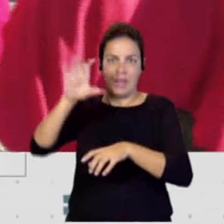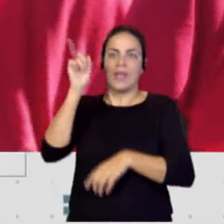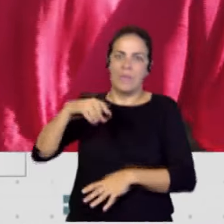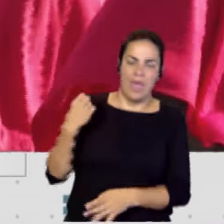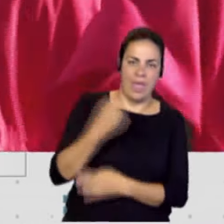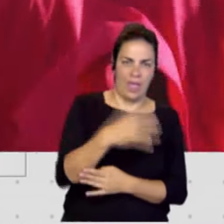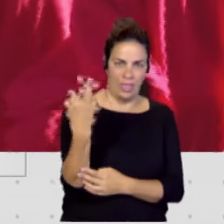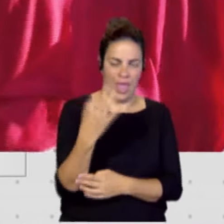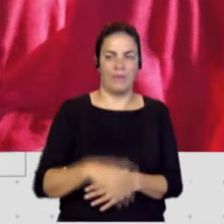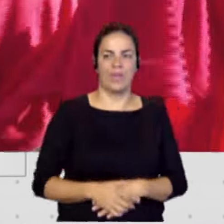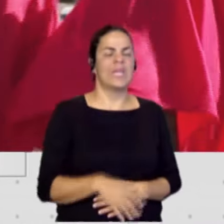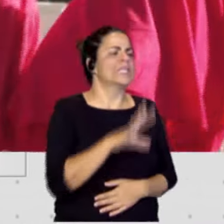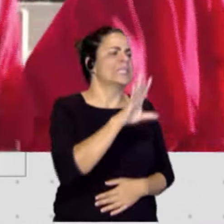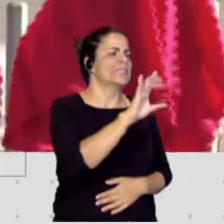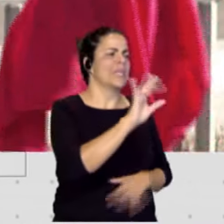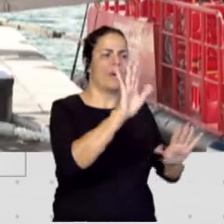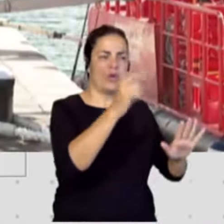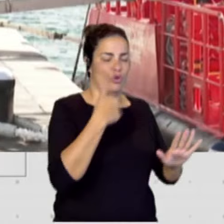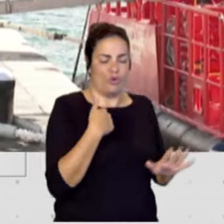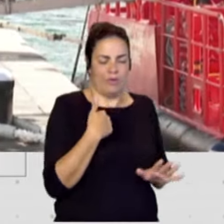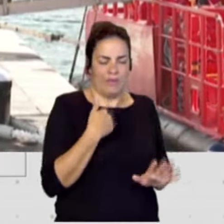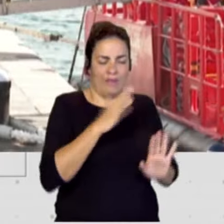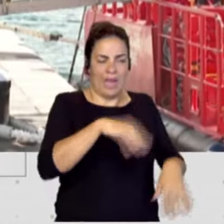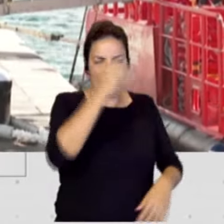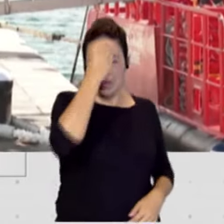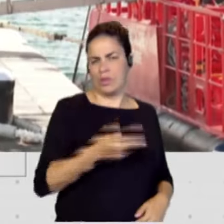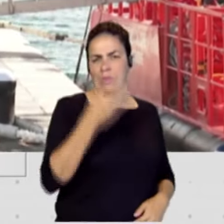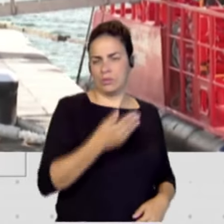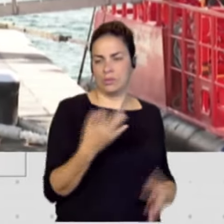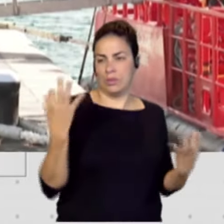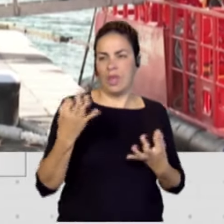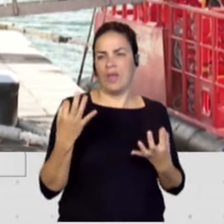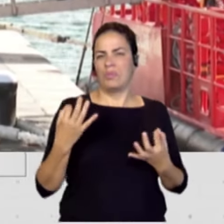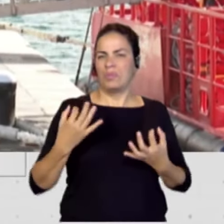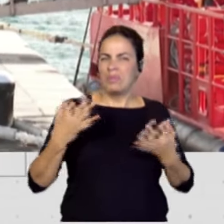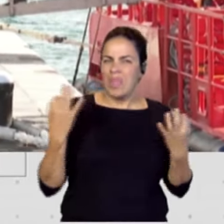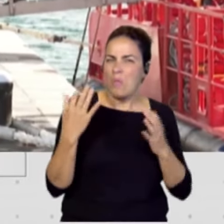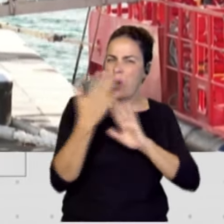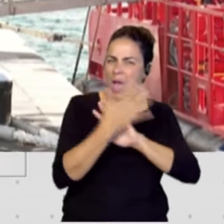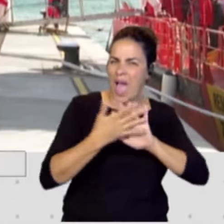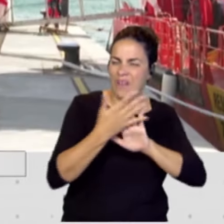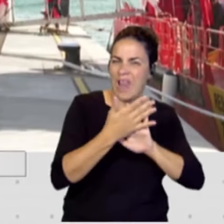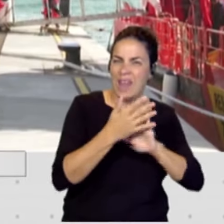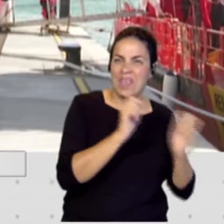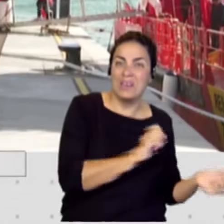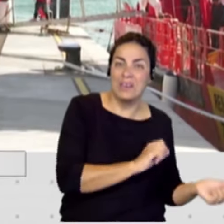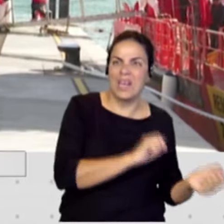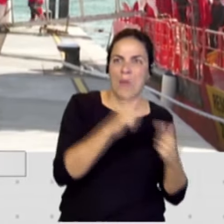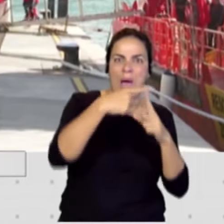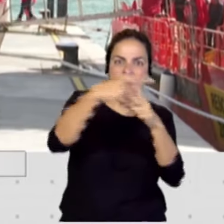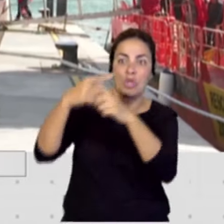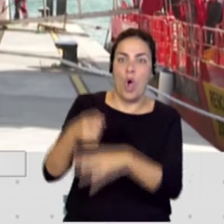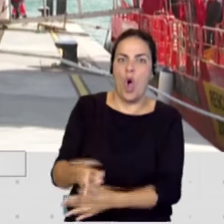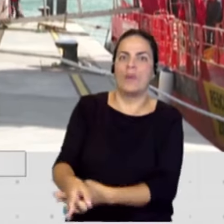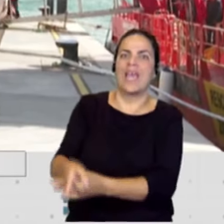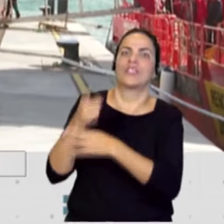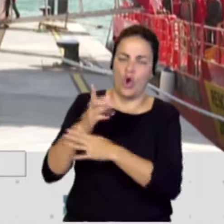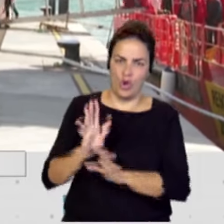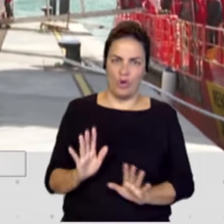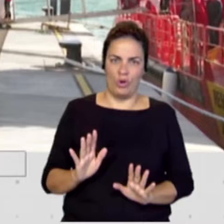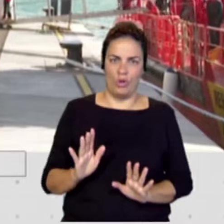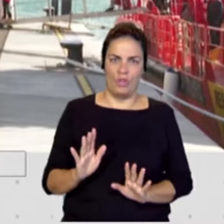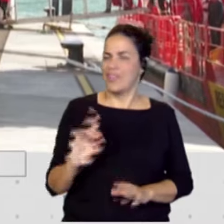esto con una cosa hemos tenido que llegar a hablar de reparto obligatorio no de reparto